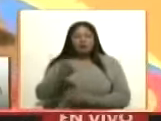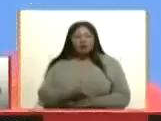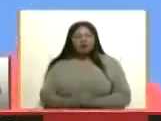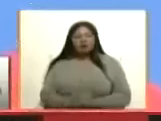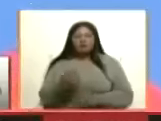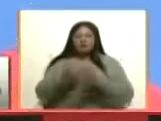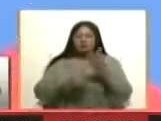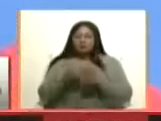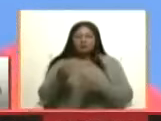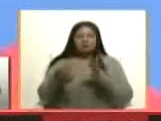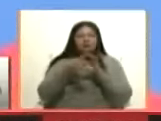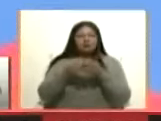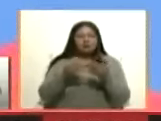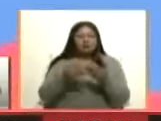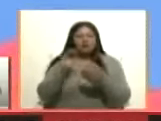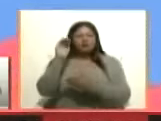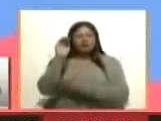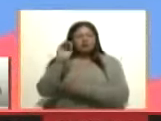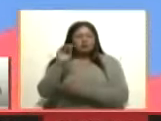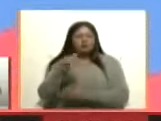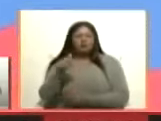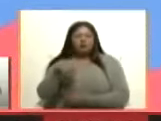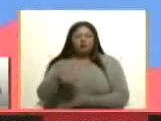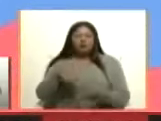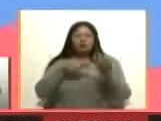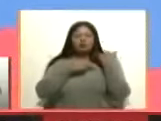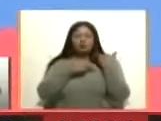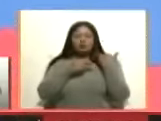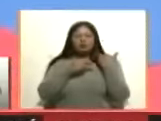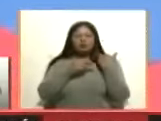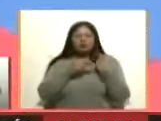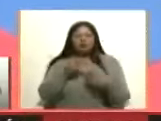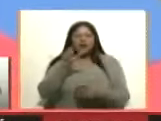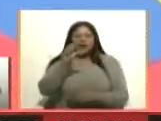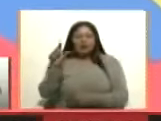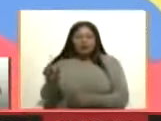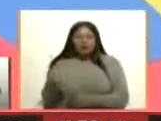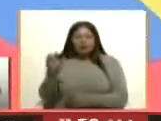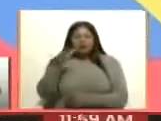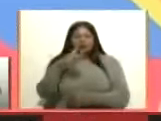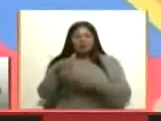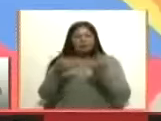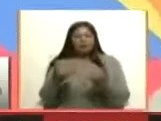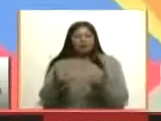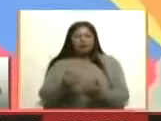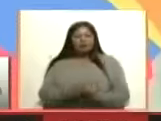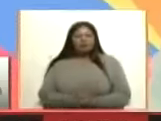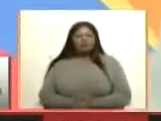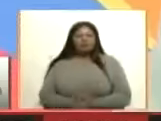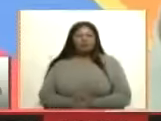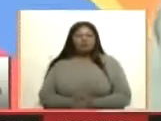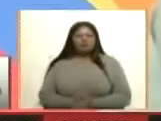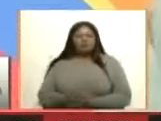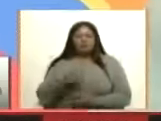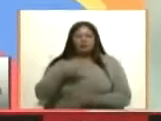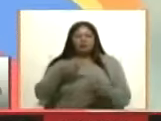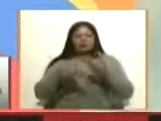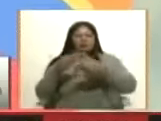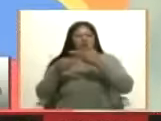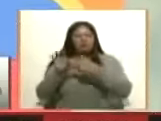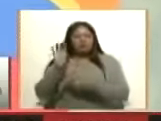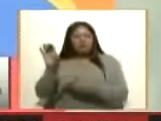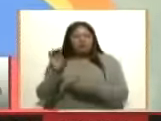página de futuro que hoy representa el esequivo para todos y cada uno de nosotros de la construcción de un país de dejar